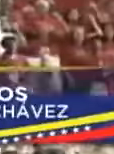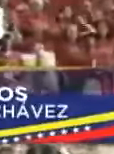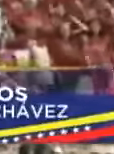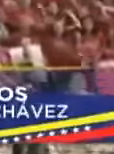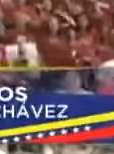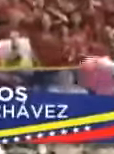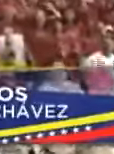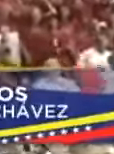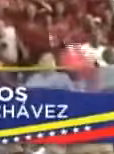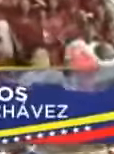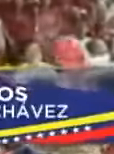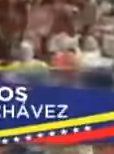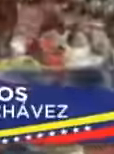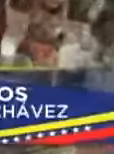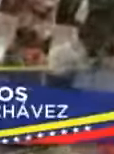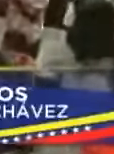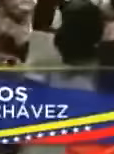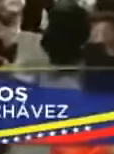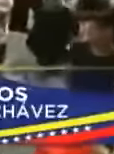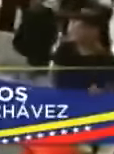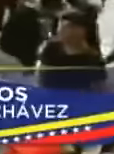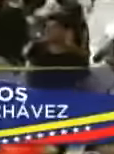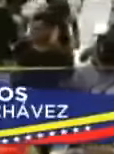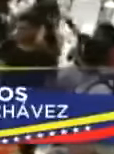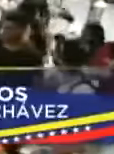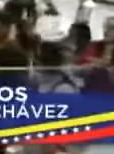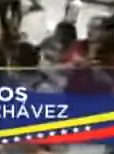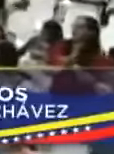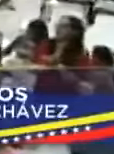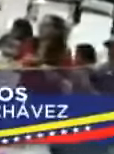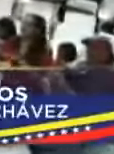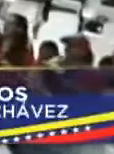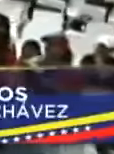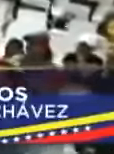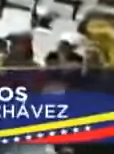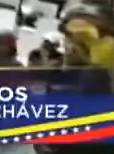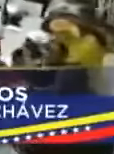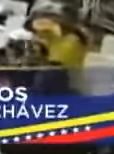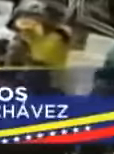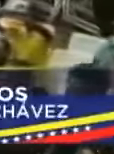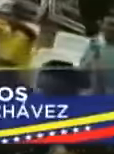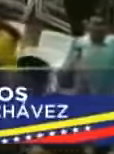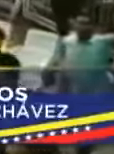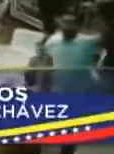Lo dijo Chávez en el golpe de timón. ¡Comuna o nada!